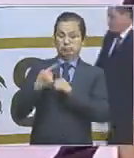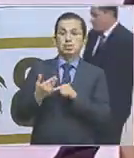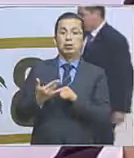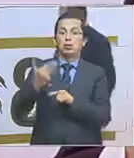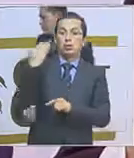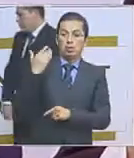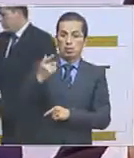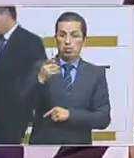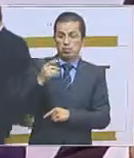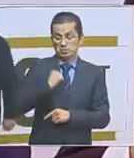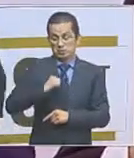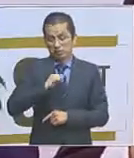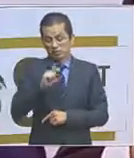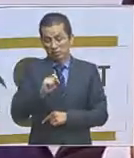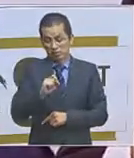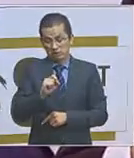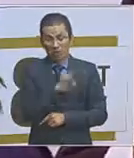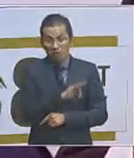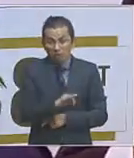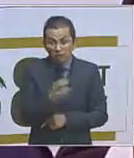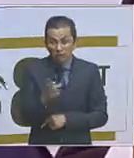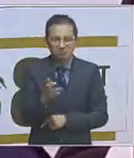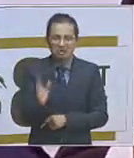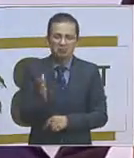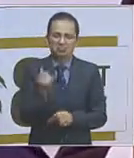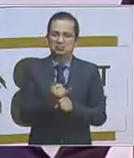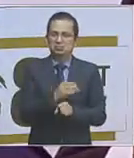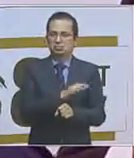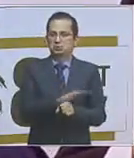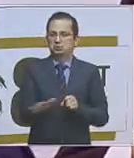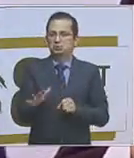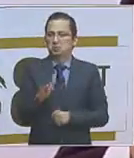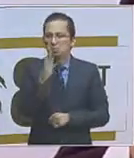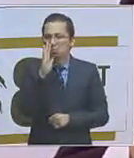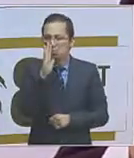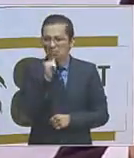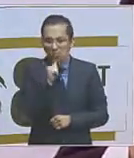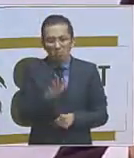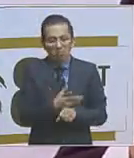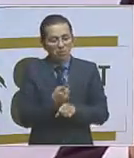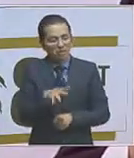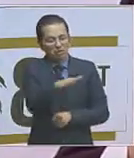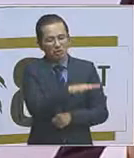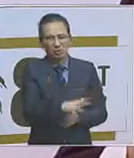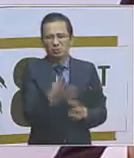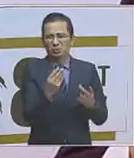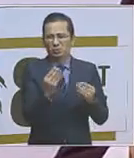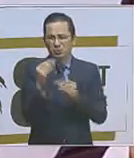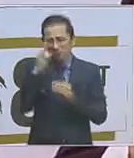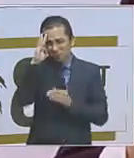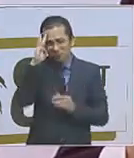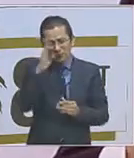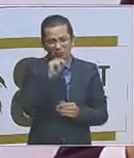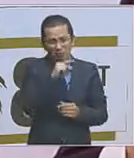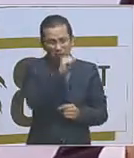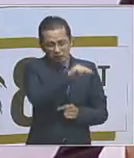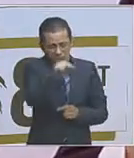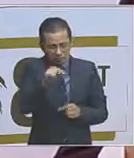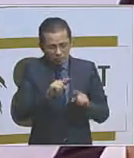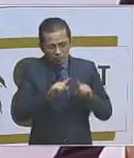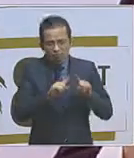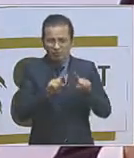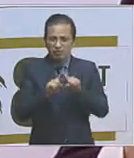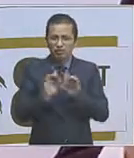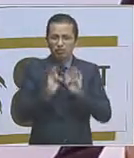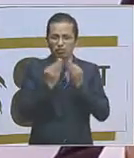imposible por las plataformas por el volumen pero sobre todo por los enormes intereses que se mueven en